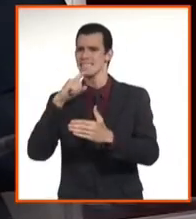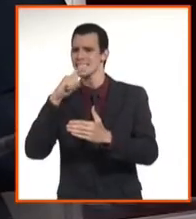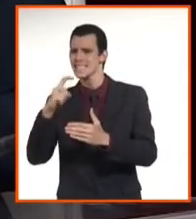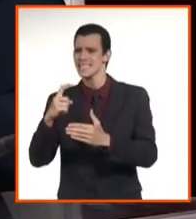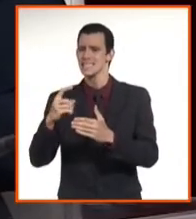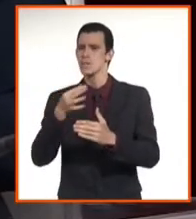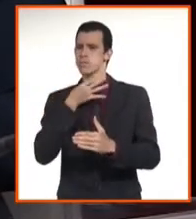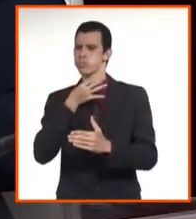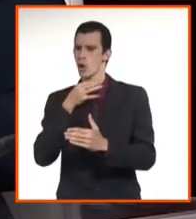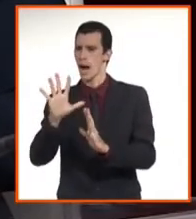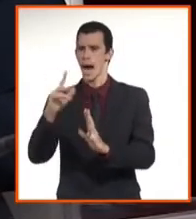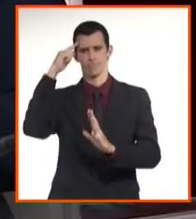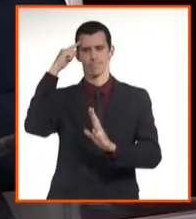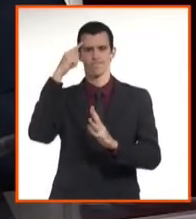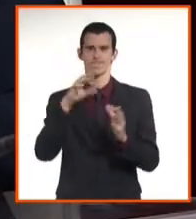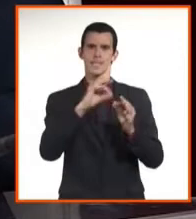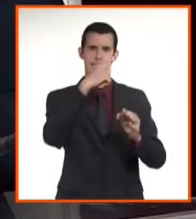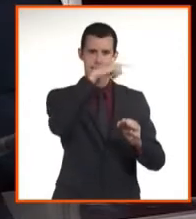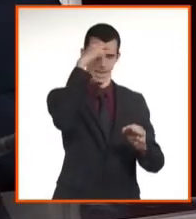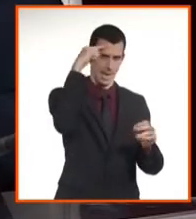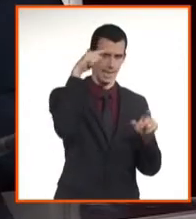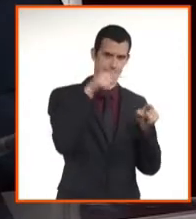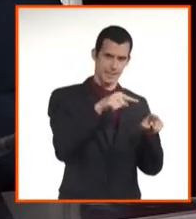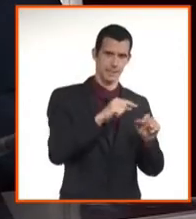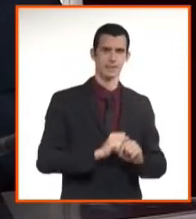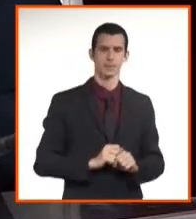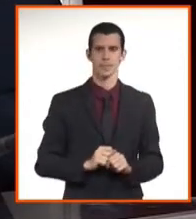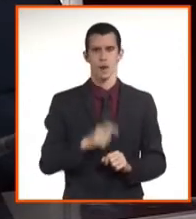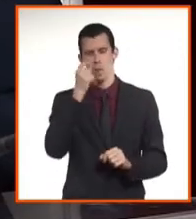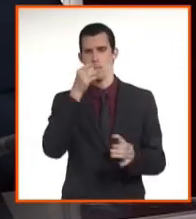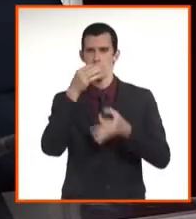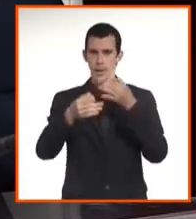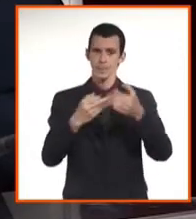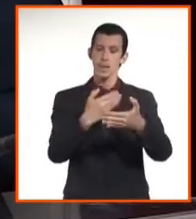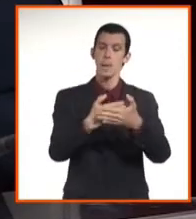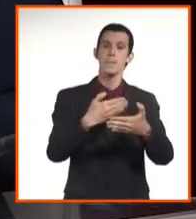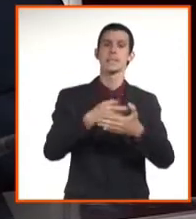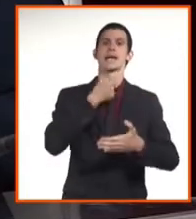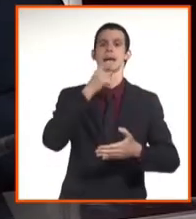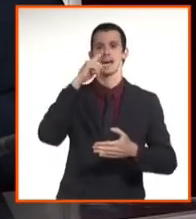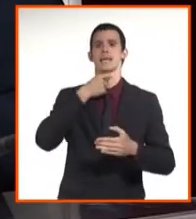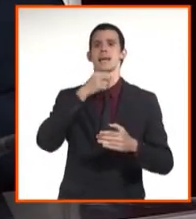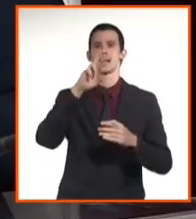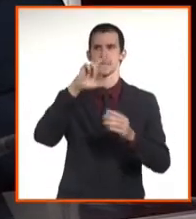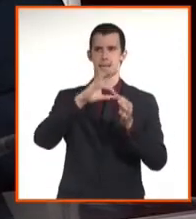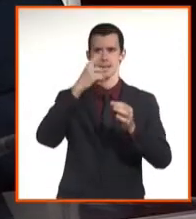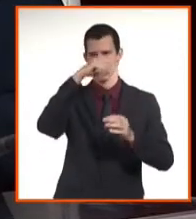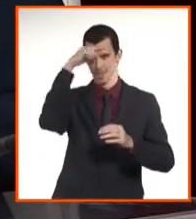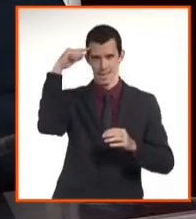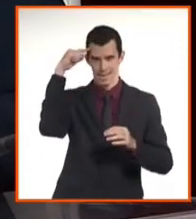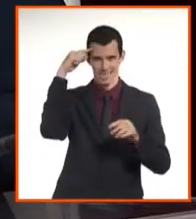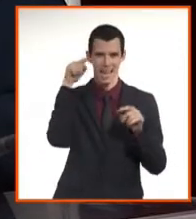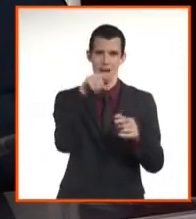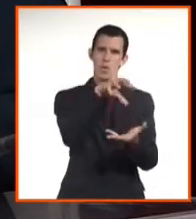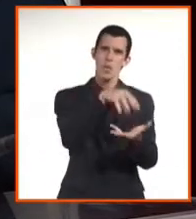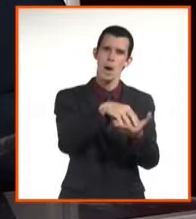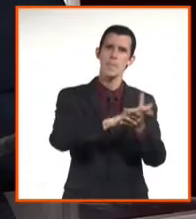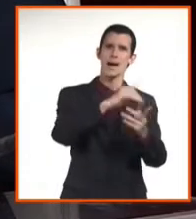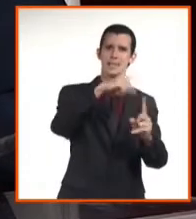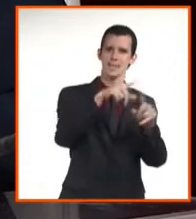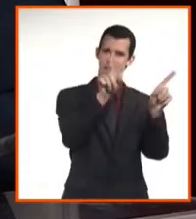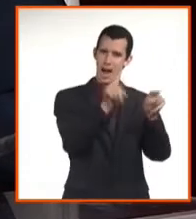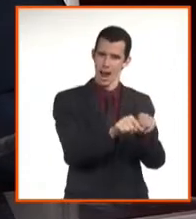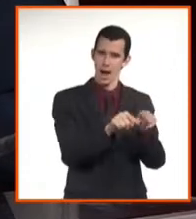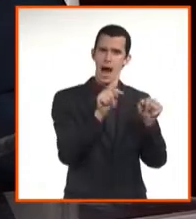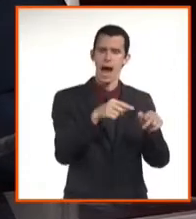ciclo combinado de Enel Gas en Varadero. Eso aportaría 35 megawatts. También tenemos previsto que quizás no sea